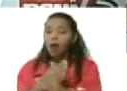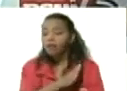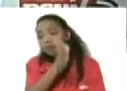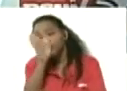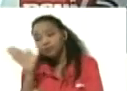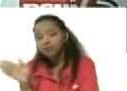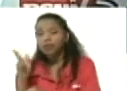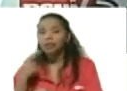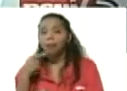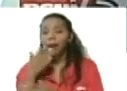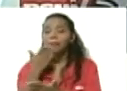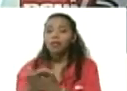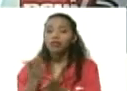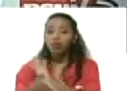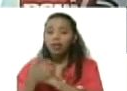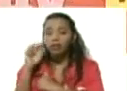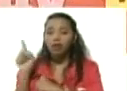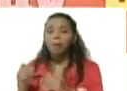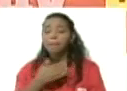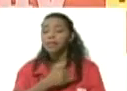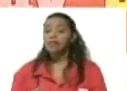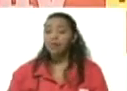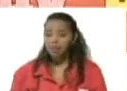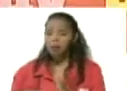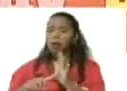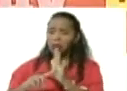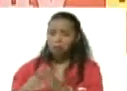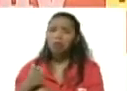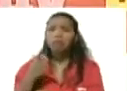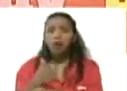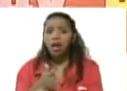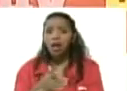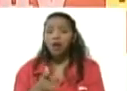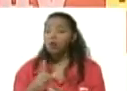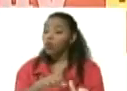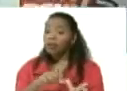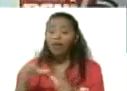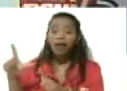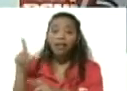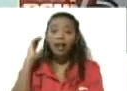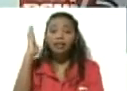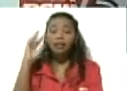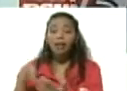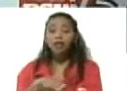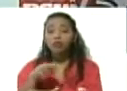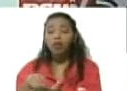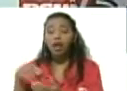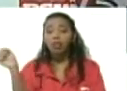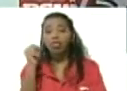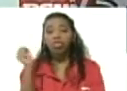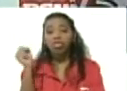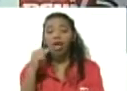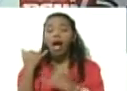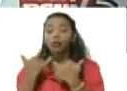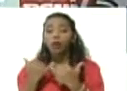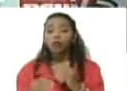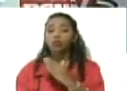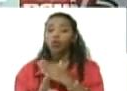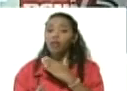El presidente va a cumplir, y si el presidente no está lista la Asamblea Nacional en desacato actual